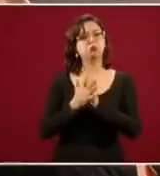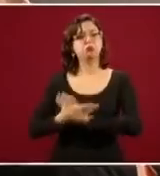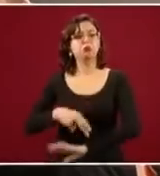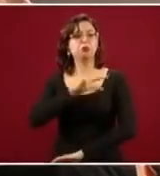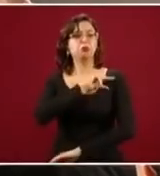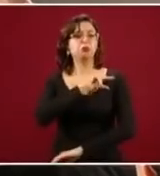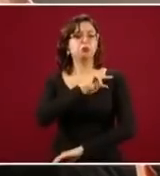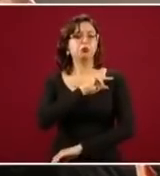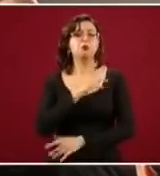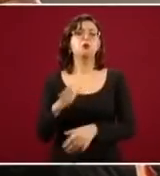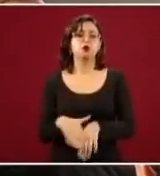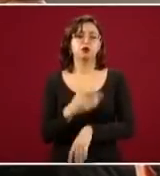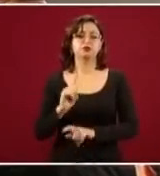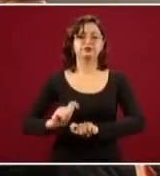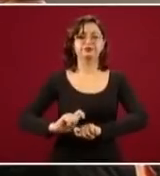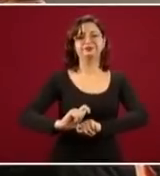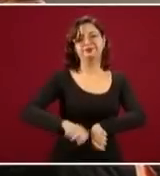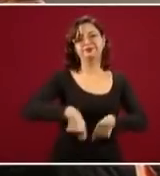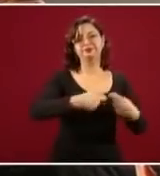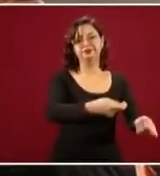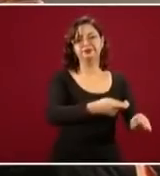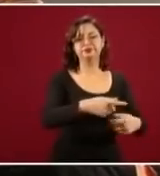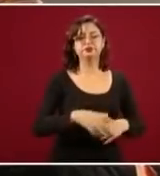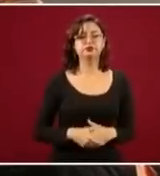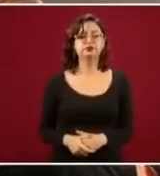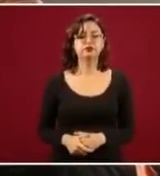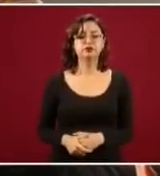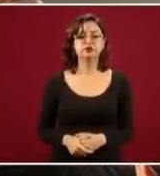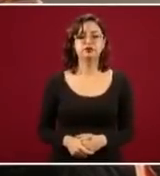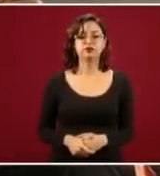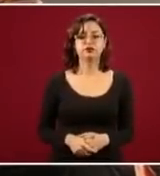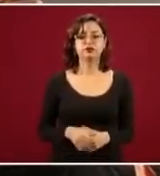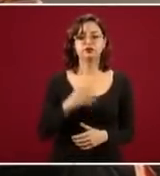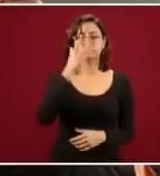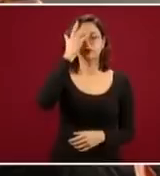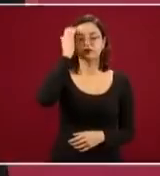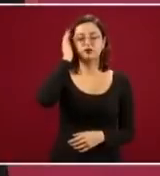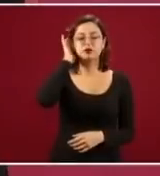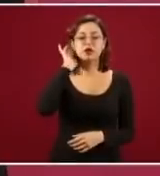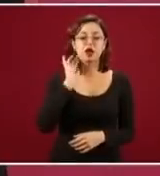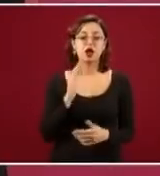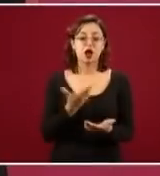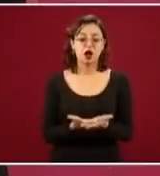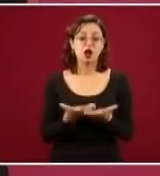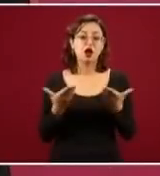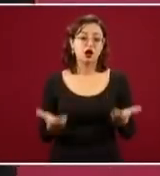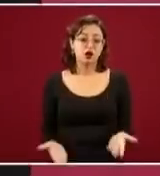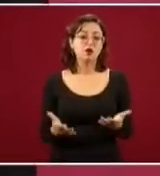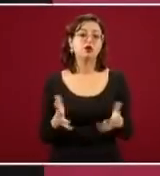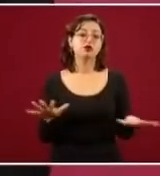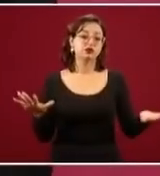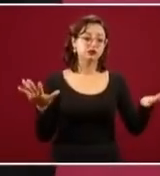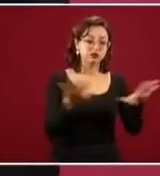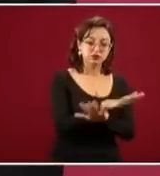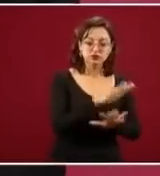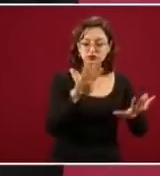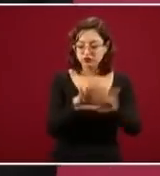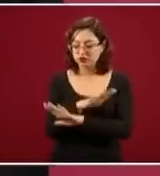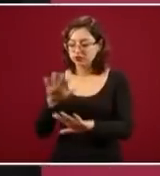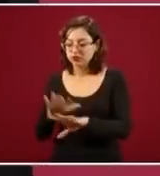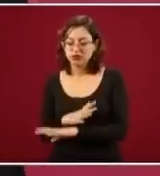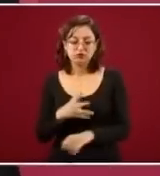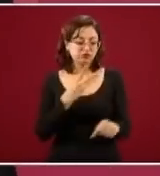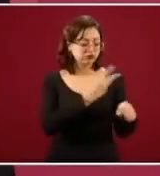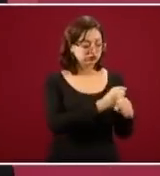Trasladaron esto a la compañía privada y precisamente cuando estamos modificando las cosas para transparentarlas, para